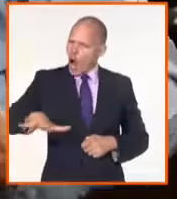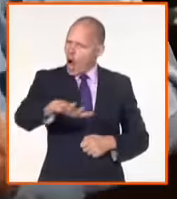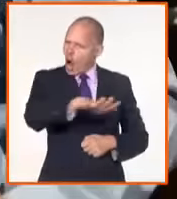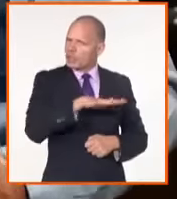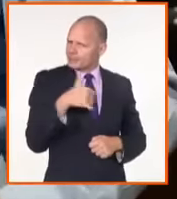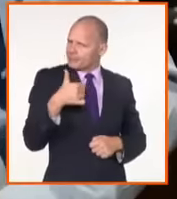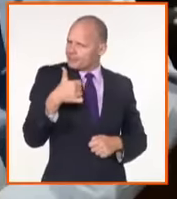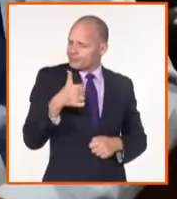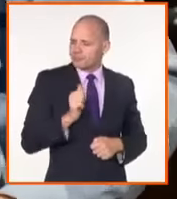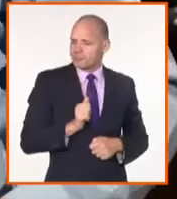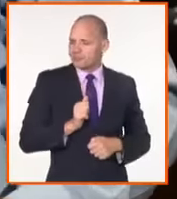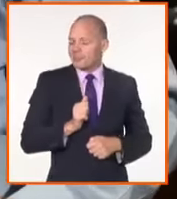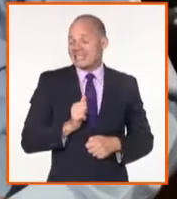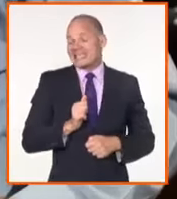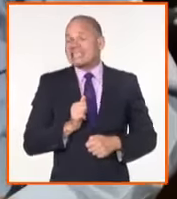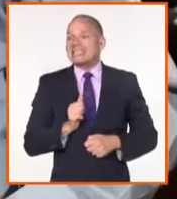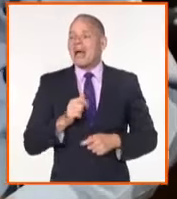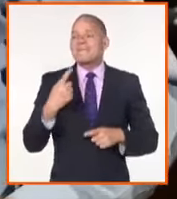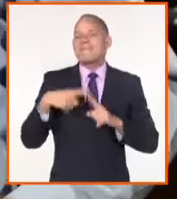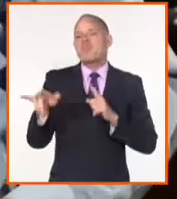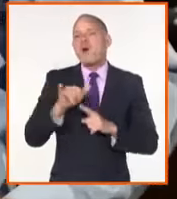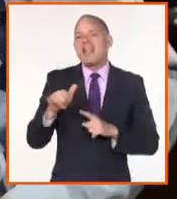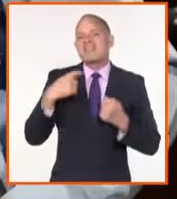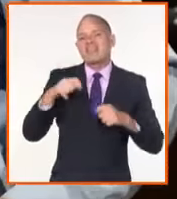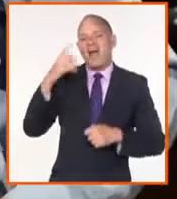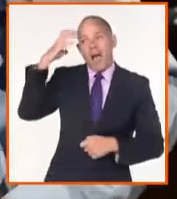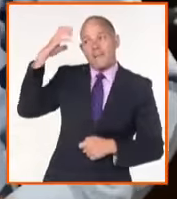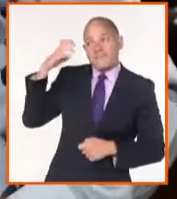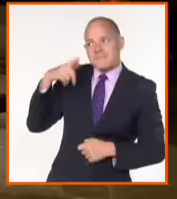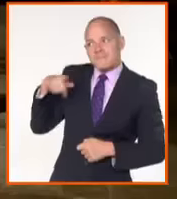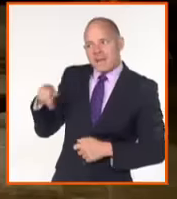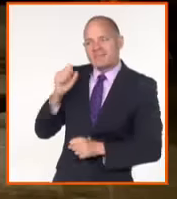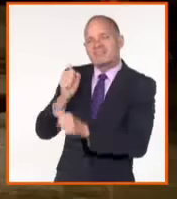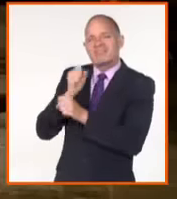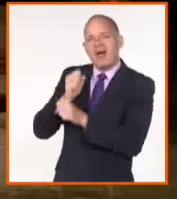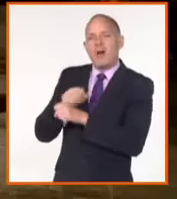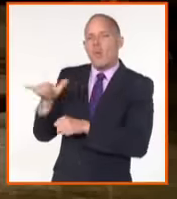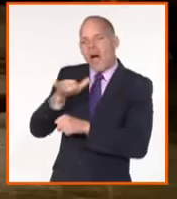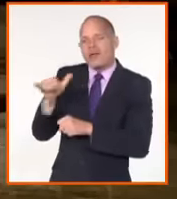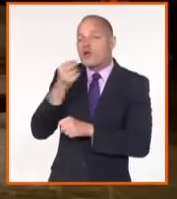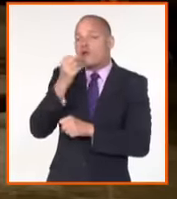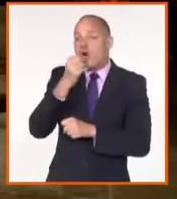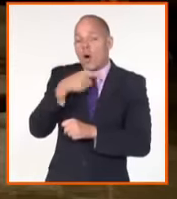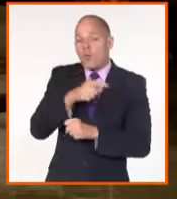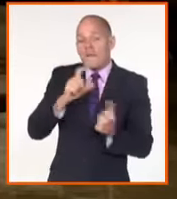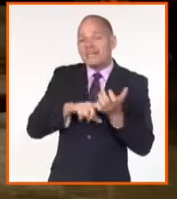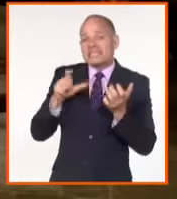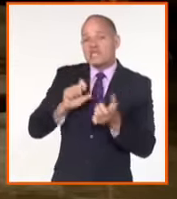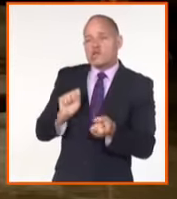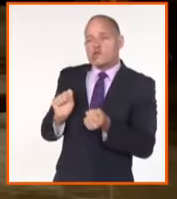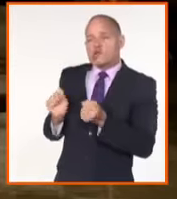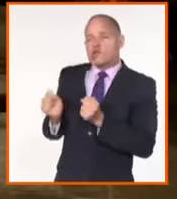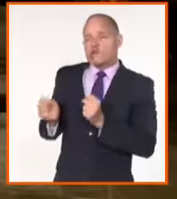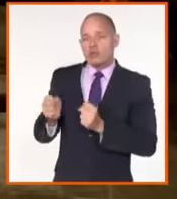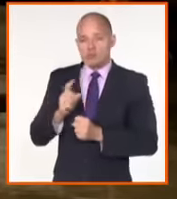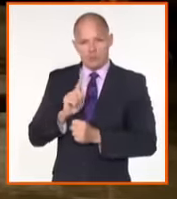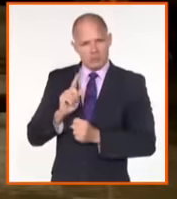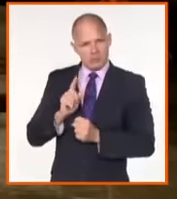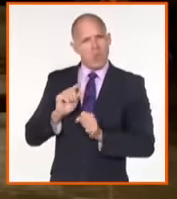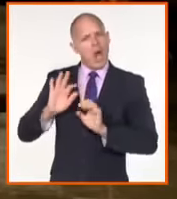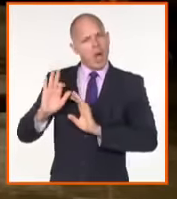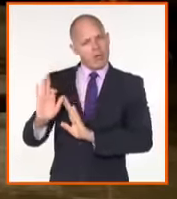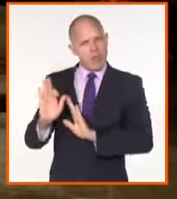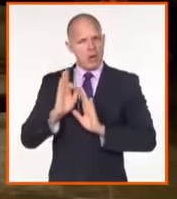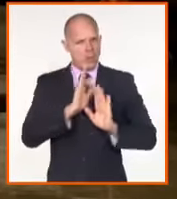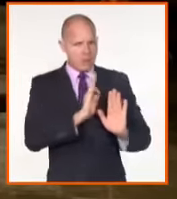administre, que la empresa juegue el rol que le toque, y que los actores económicos no estatales, del sector no estatal, también jueguen el rol, y que